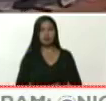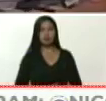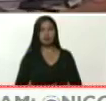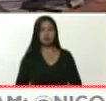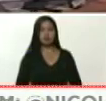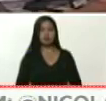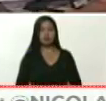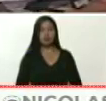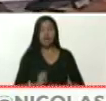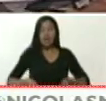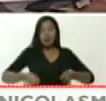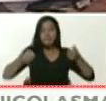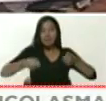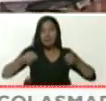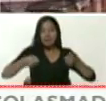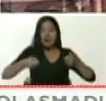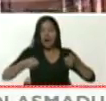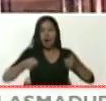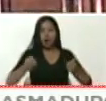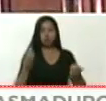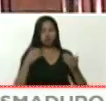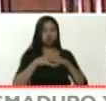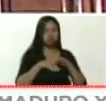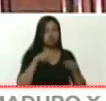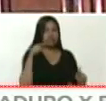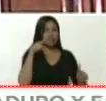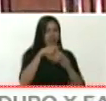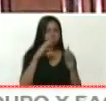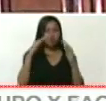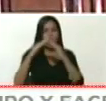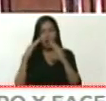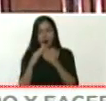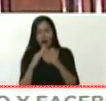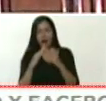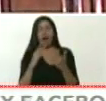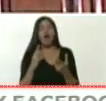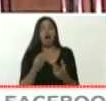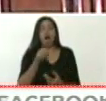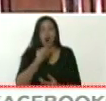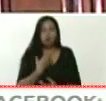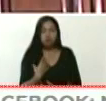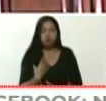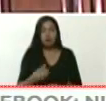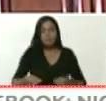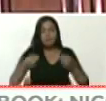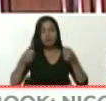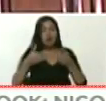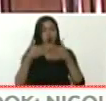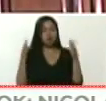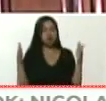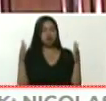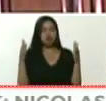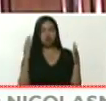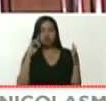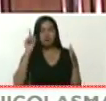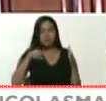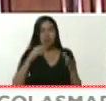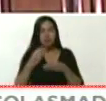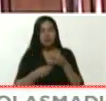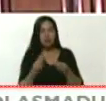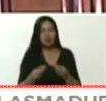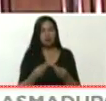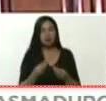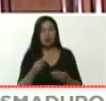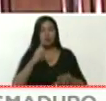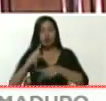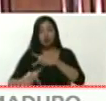el mercado, abastecimiento directo al hogar, los mercados a cielo abierto, de abastecimiento